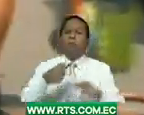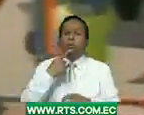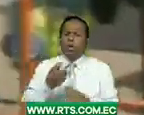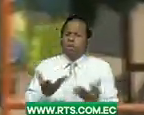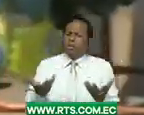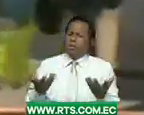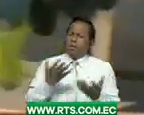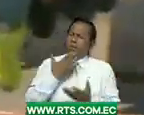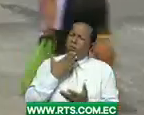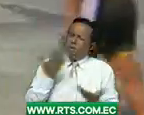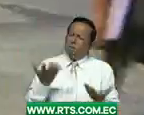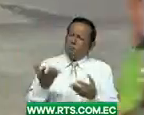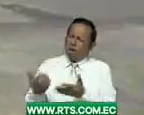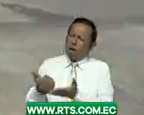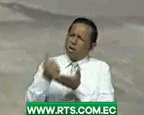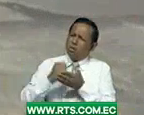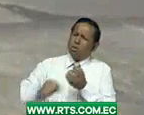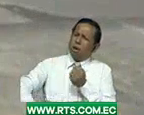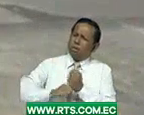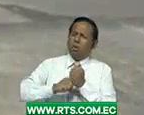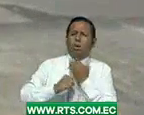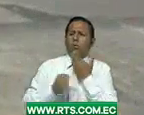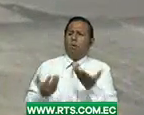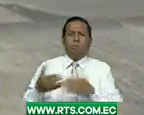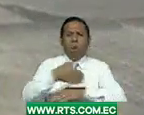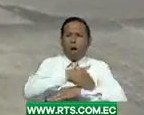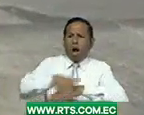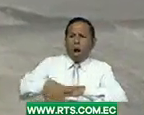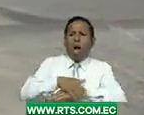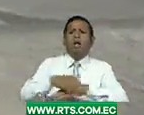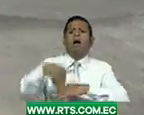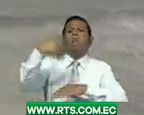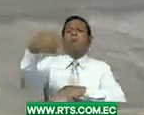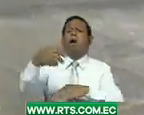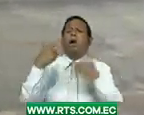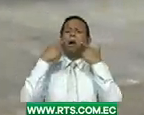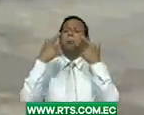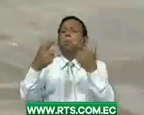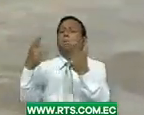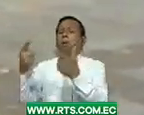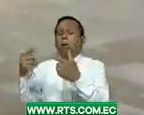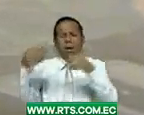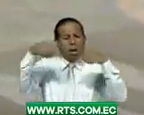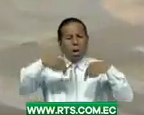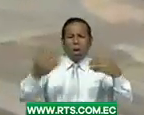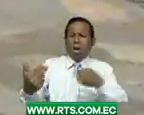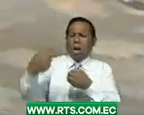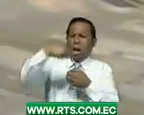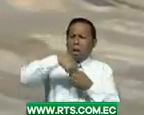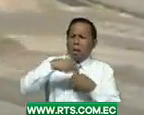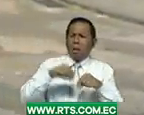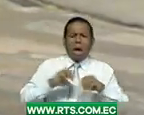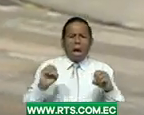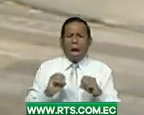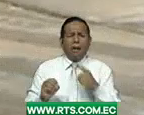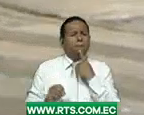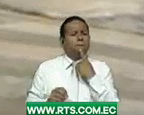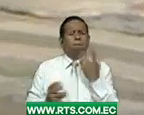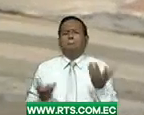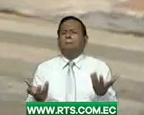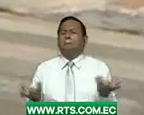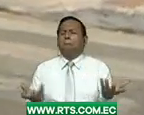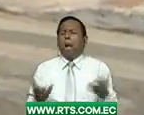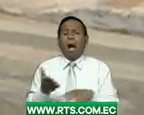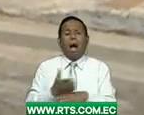sus estrategias. Por los operativos en las calles principales, en las calles transversales, pues, y no solamente aquí, pues, cuando